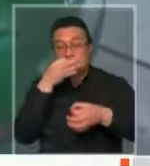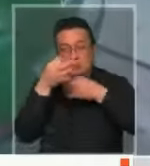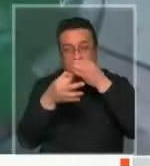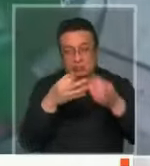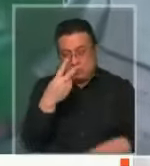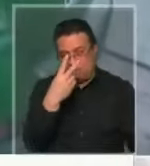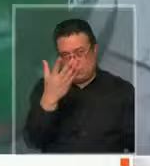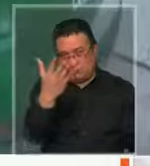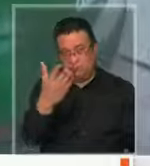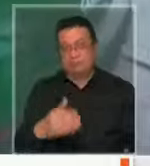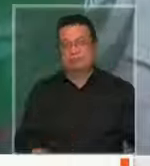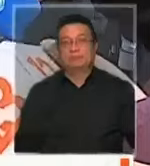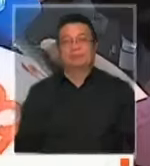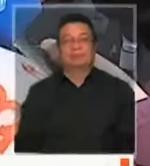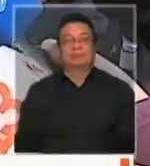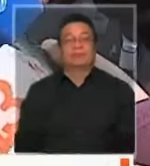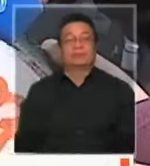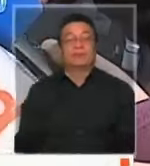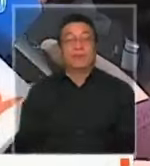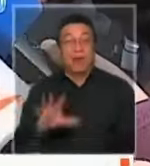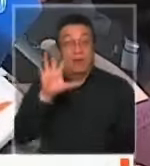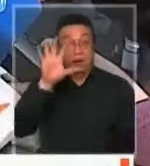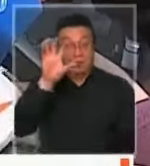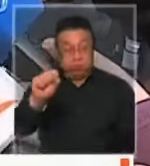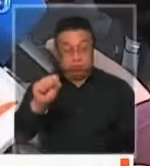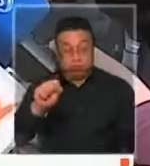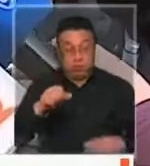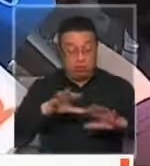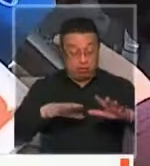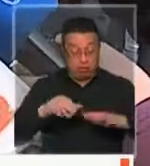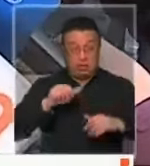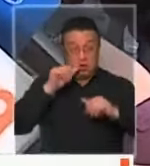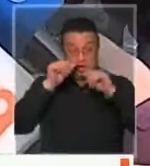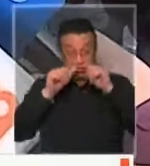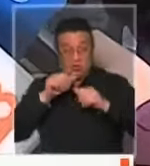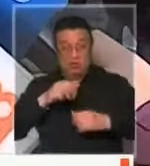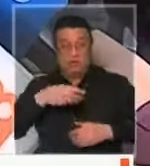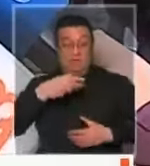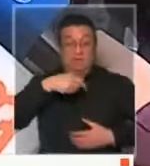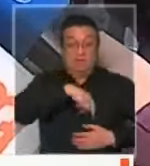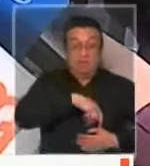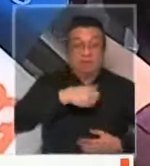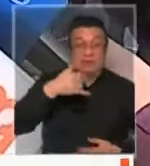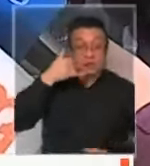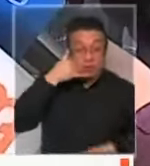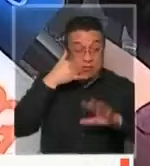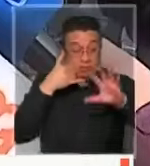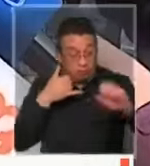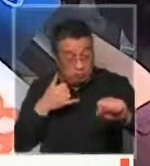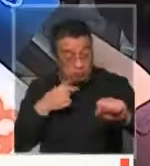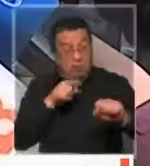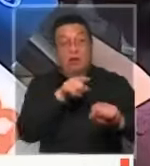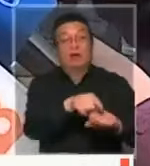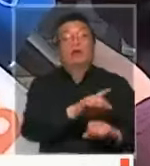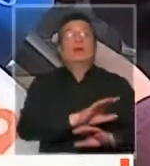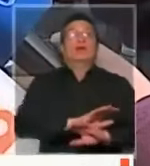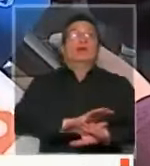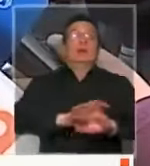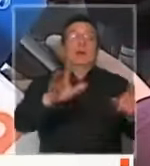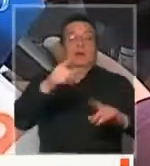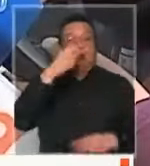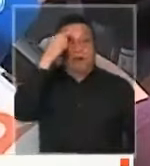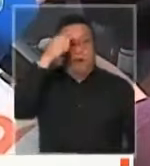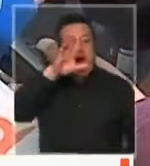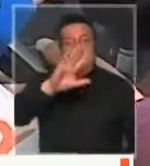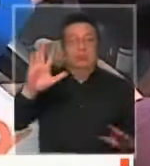escuchar. Y al ser sorprendidos con elementos prohibidos, estos internos simplemente toman la opción